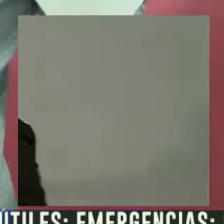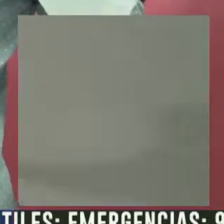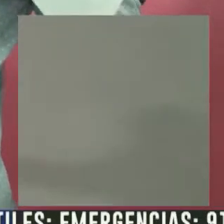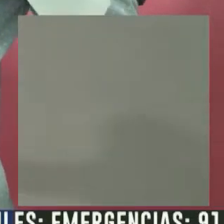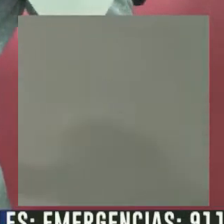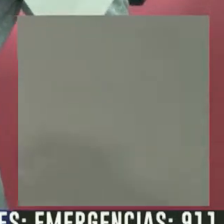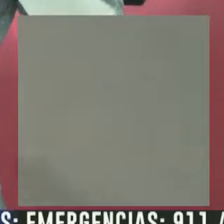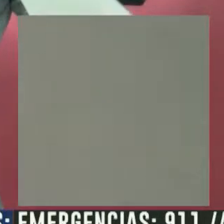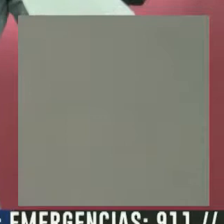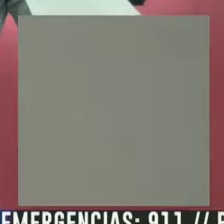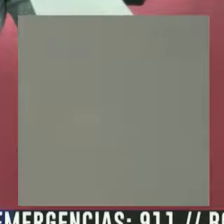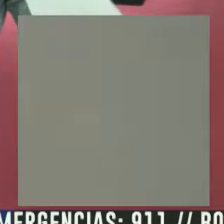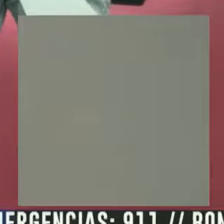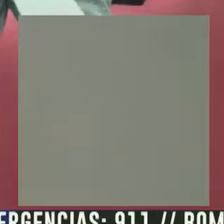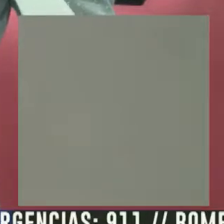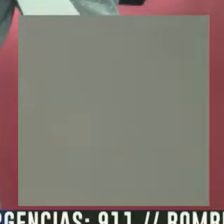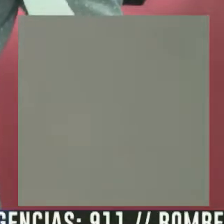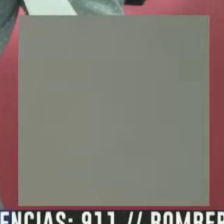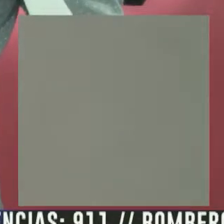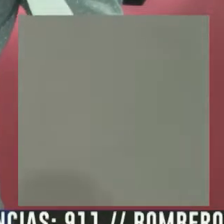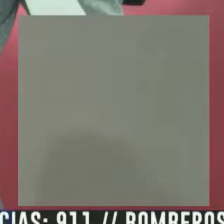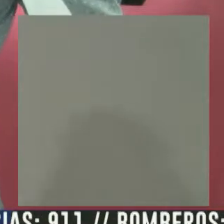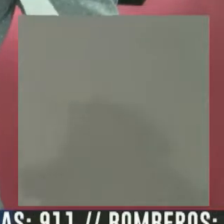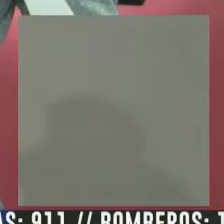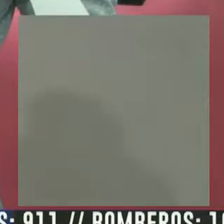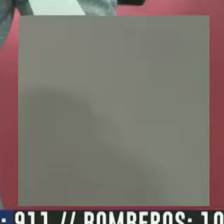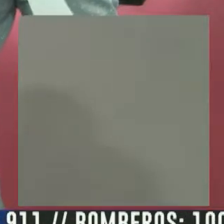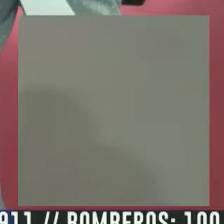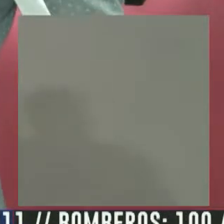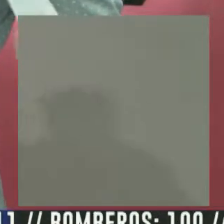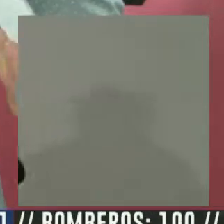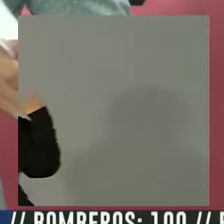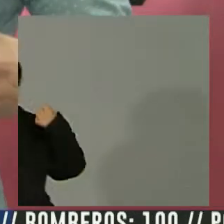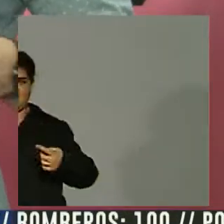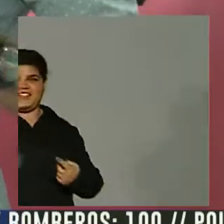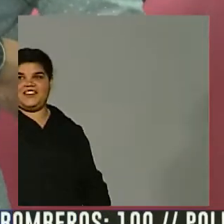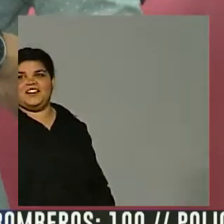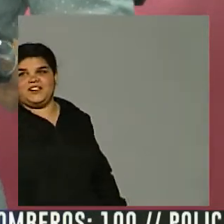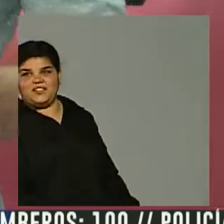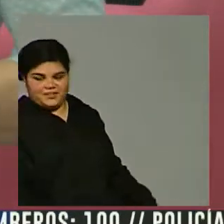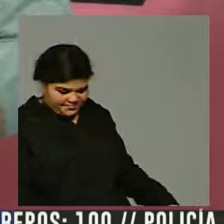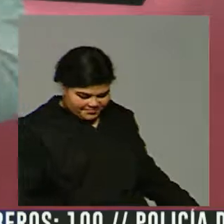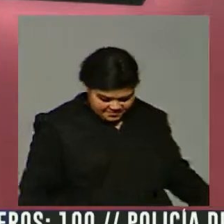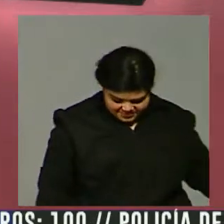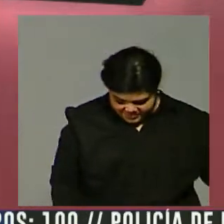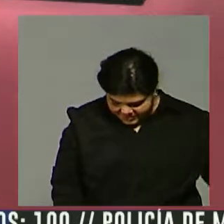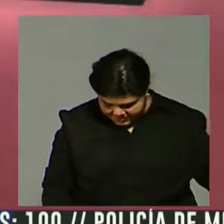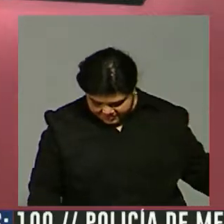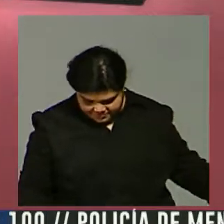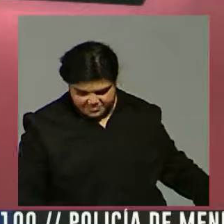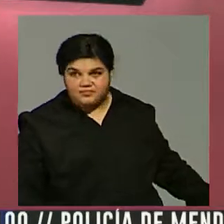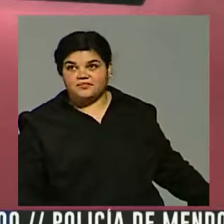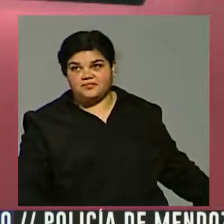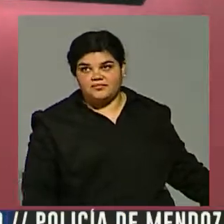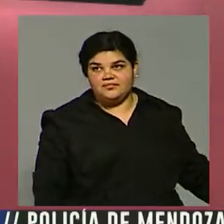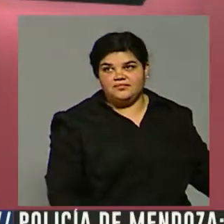No, no hay nada de senado. Buenas. ¿Es mentira eso? Bien. Ah, mentira, pará. Empezó las comisiones. Empezaron a tratar de vuelta en comisiones en el